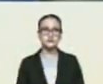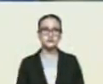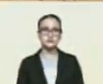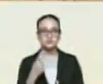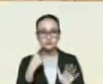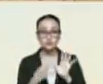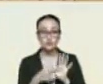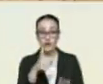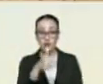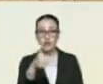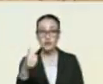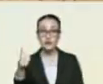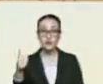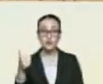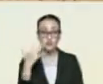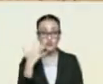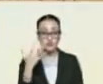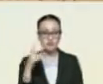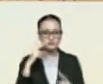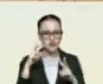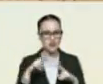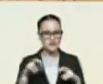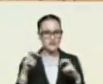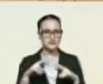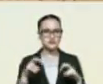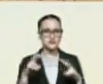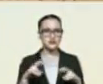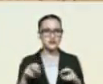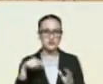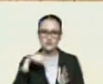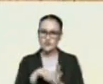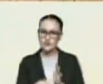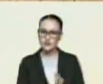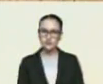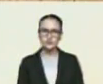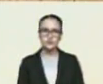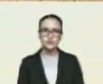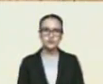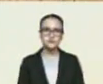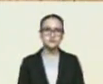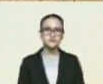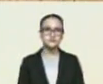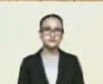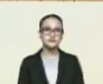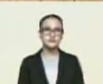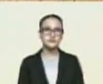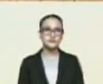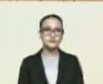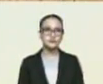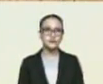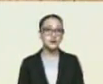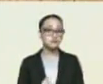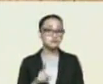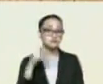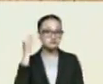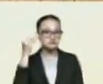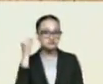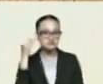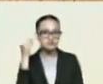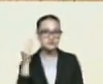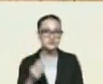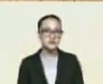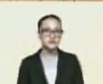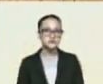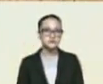allí para que lo puedan revisar exhaustivamente a lo que ustedes así consideren. Tenemos